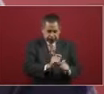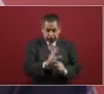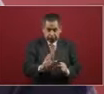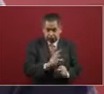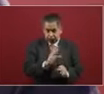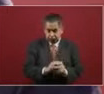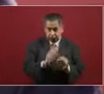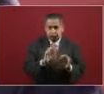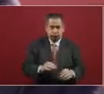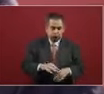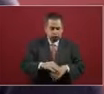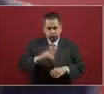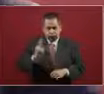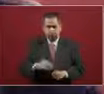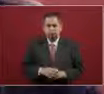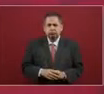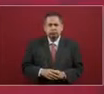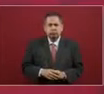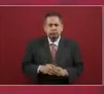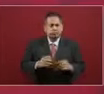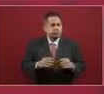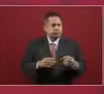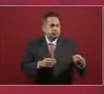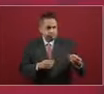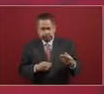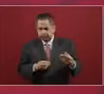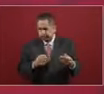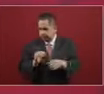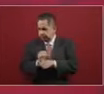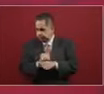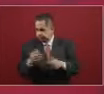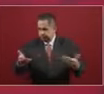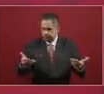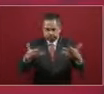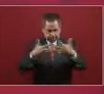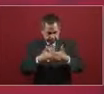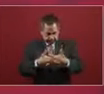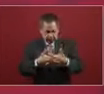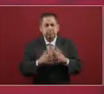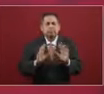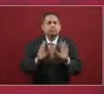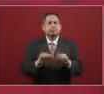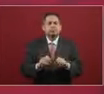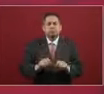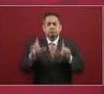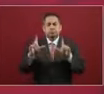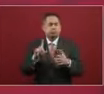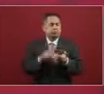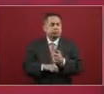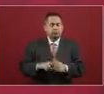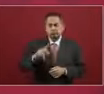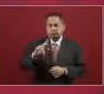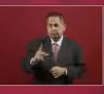completamente a la realidad. Vamos a cruzar esa información con datos de la